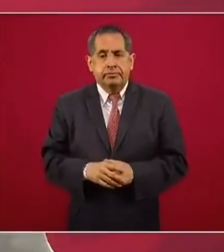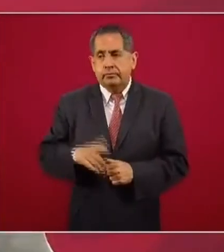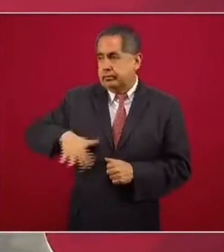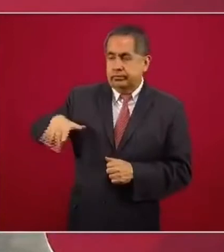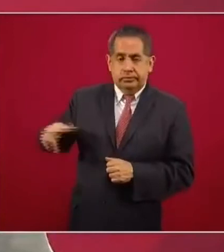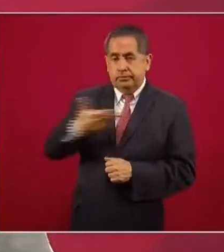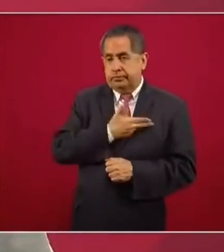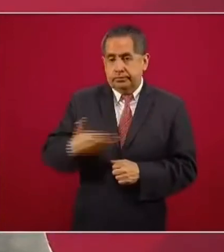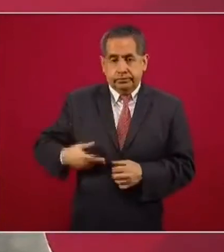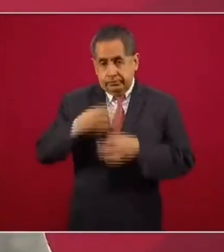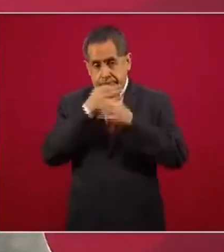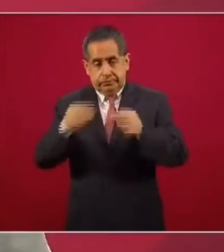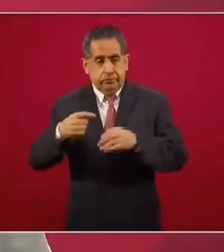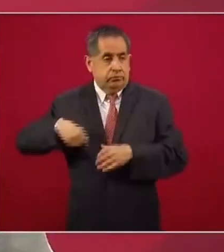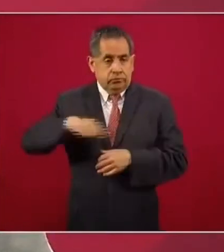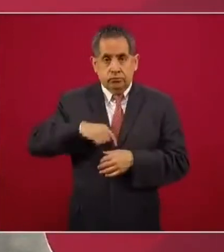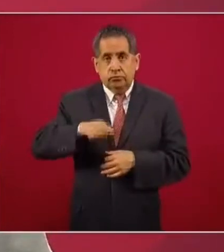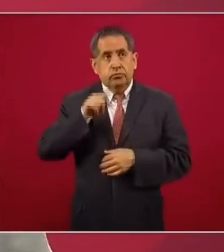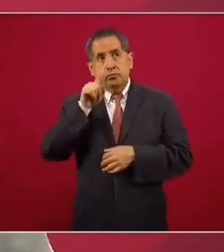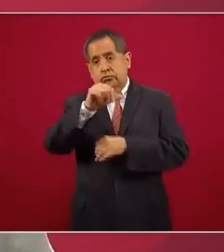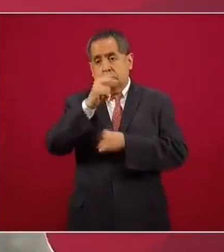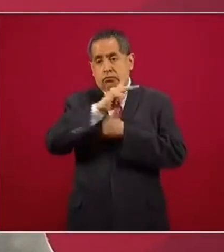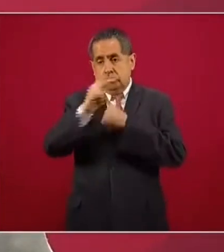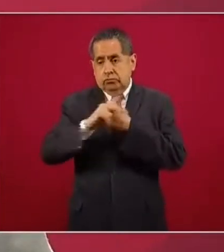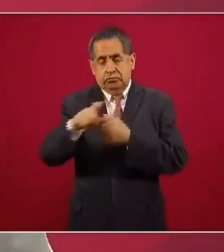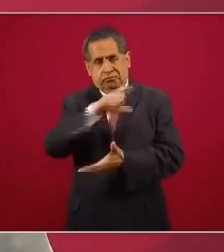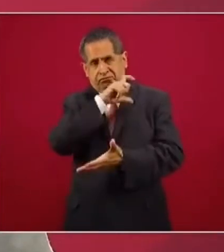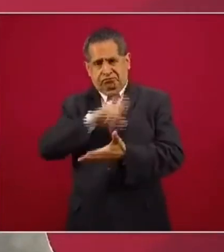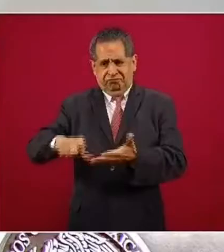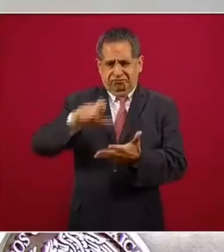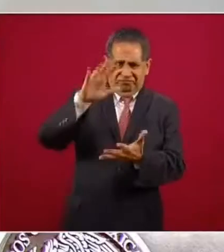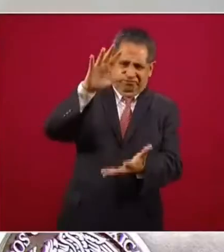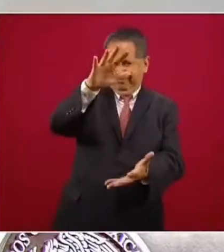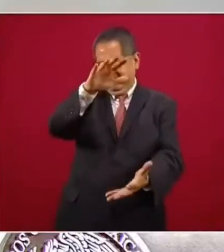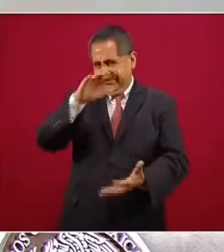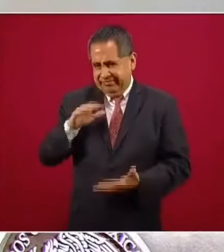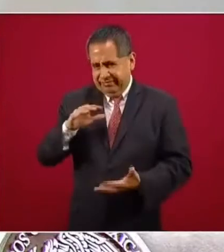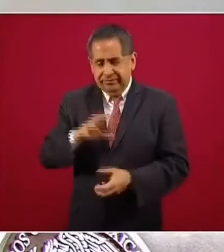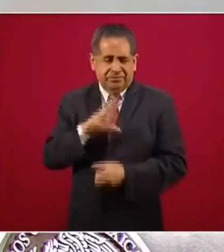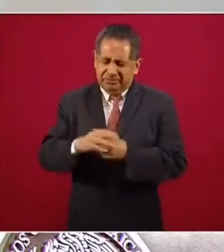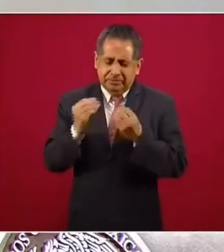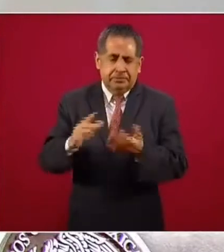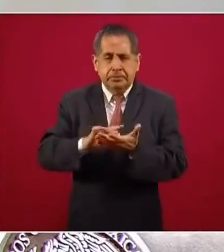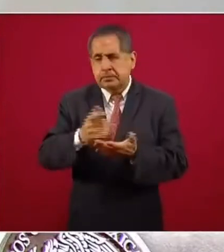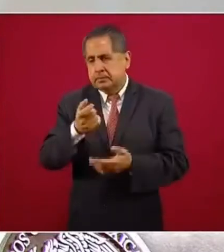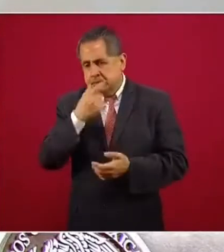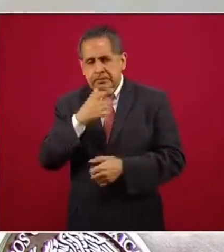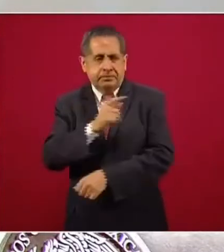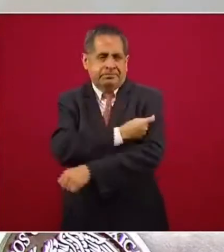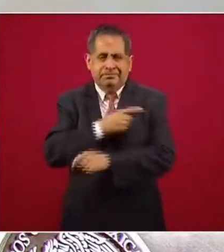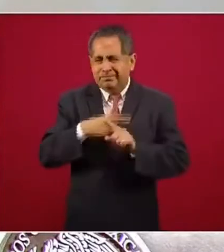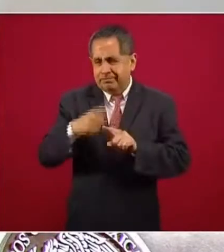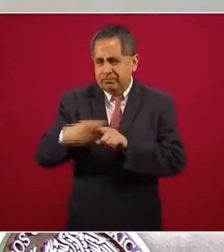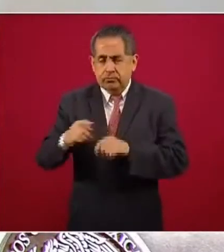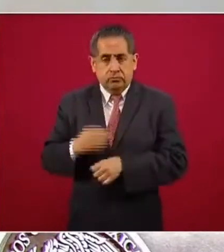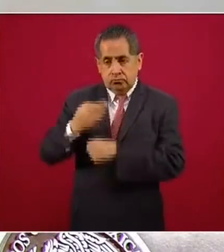el señor presidente, la compra consolidada en el extranjero hoy se implementa mediante la firma de un convenio, cuyo